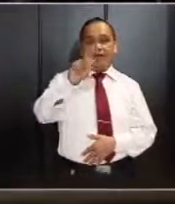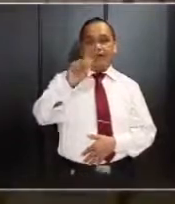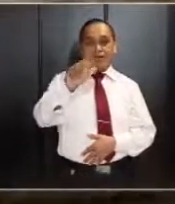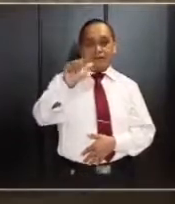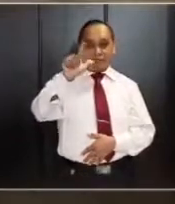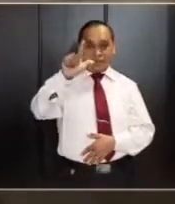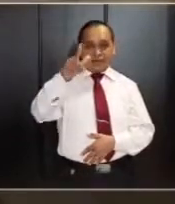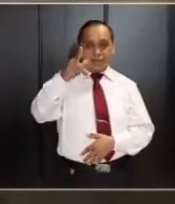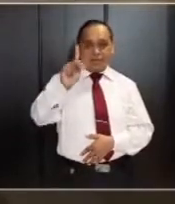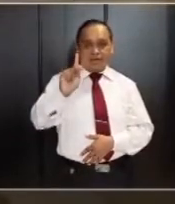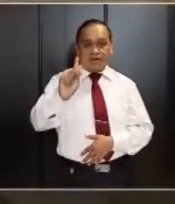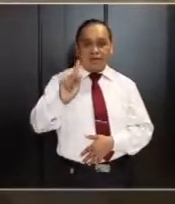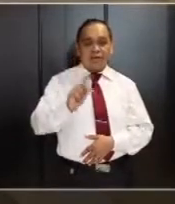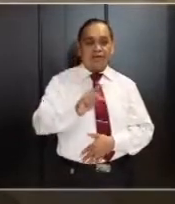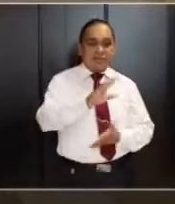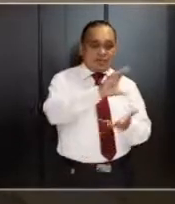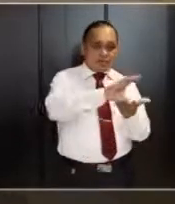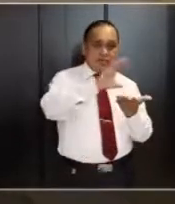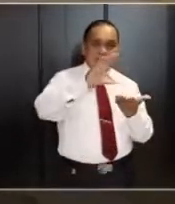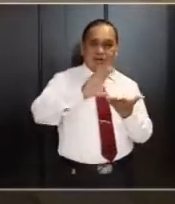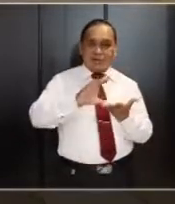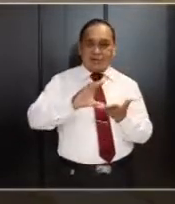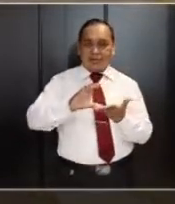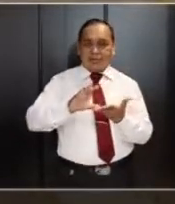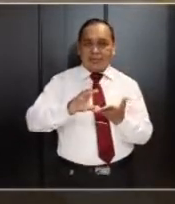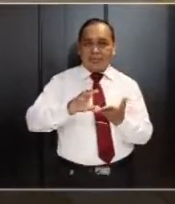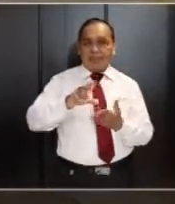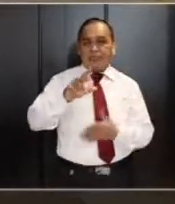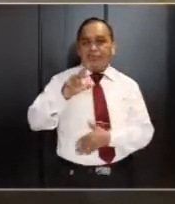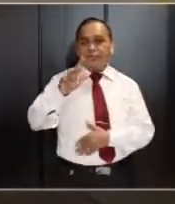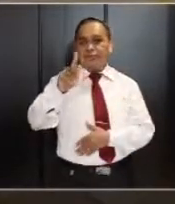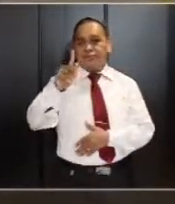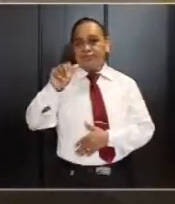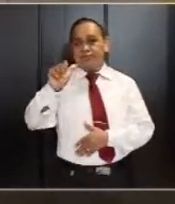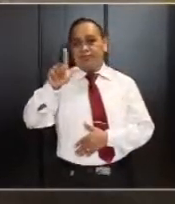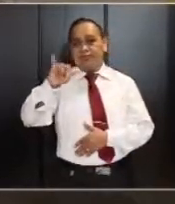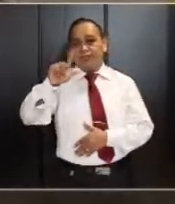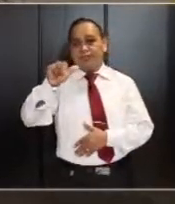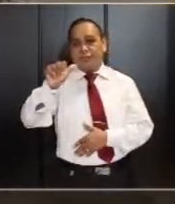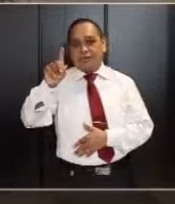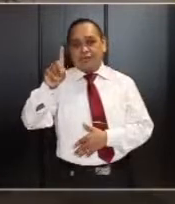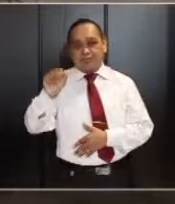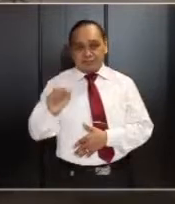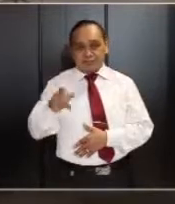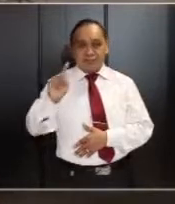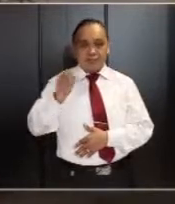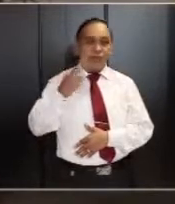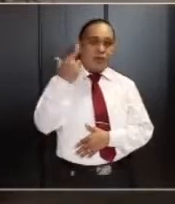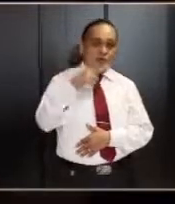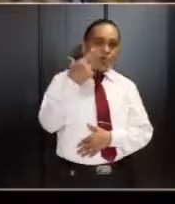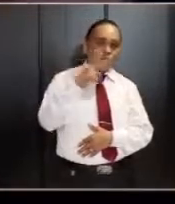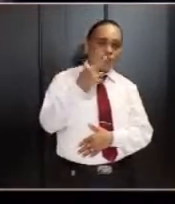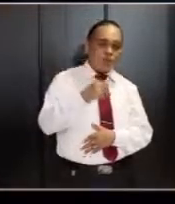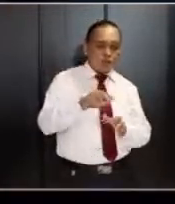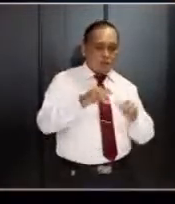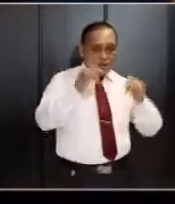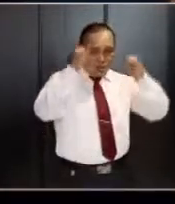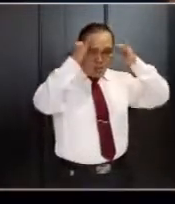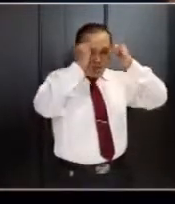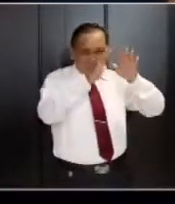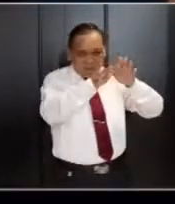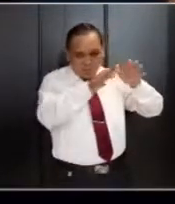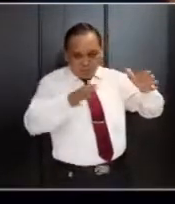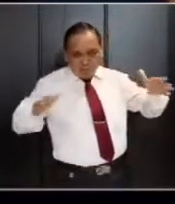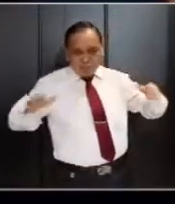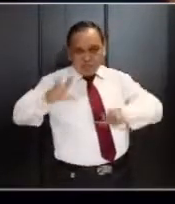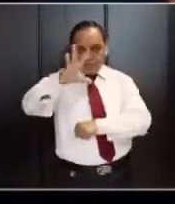Palizada. Es una propiedad de 700 hectáreas que ya estaba afectada porque era un rancho ganadero anteriormente. El permiso se